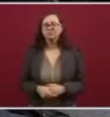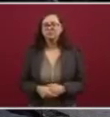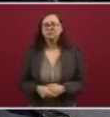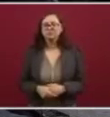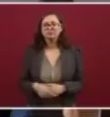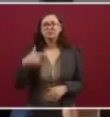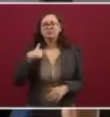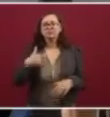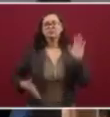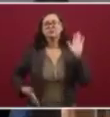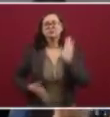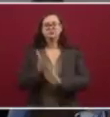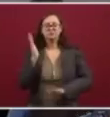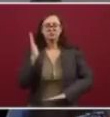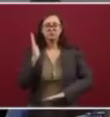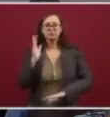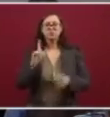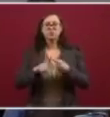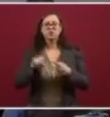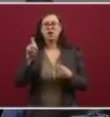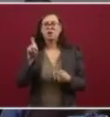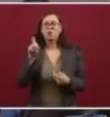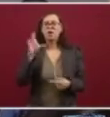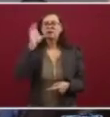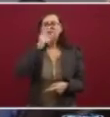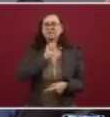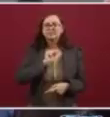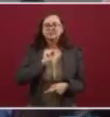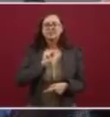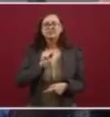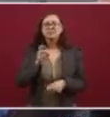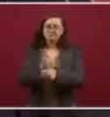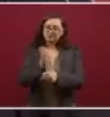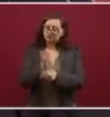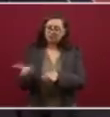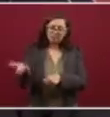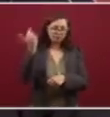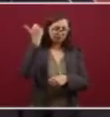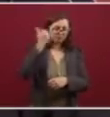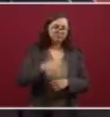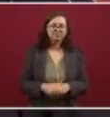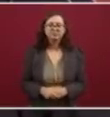Voy a ir hoy a Aguascalientes, les invito.